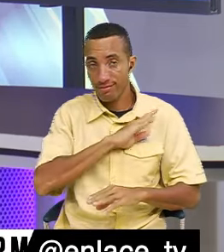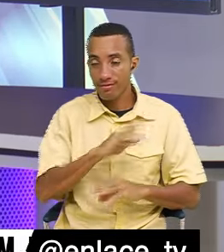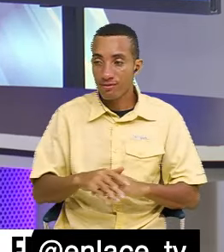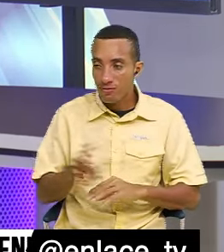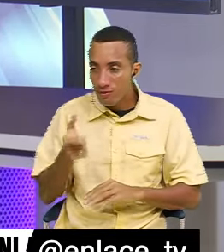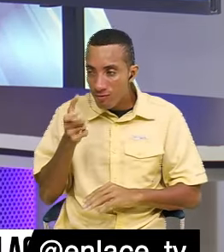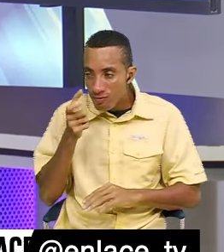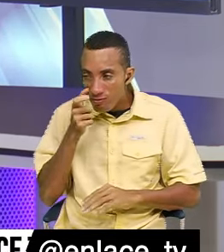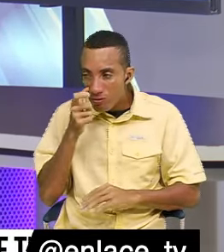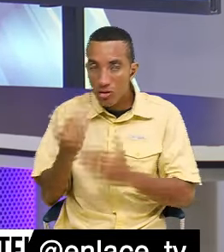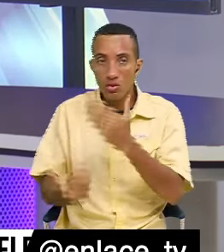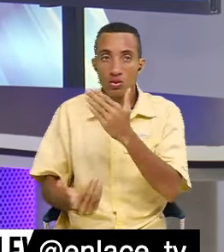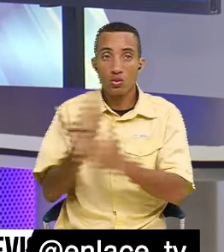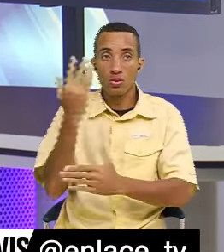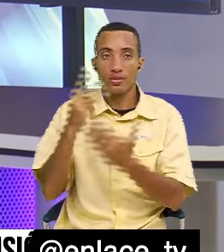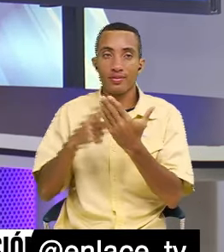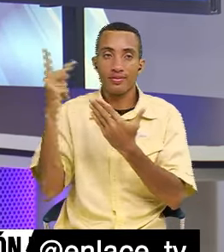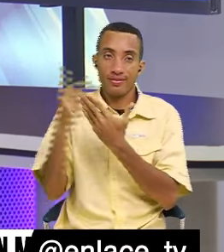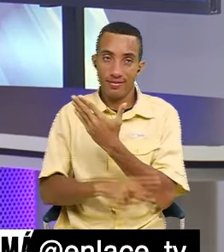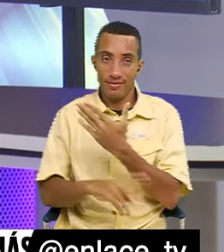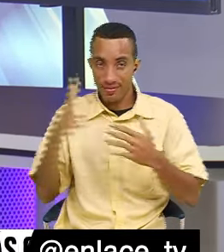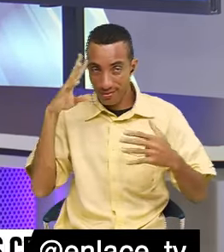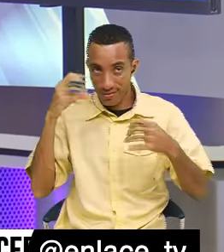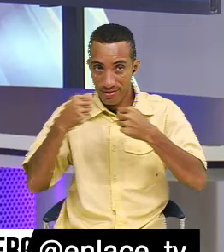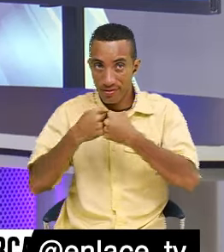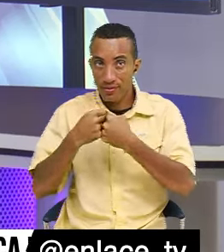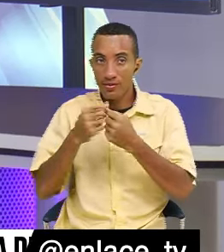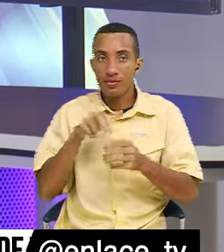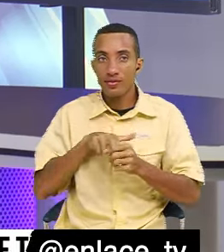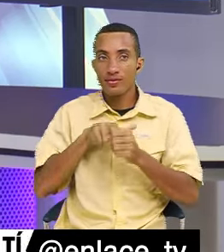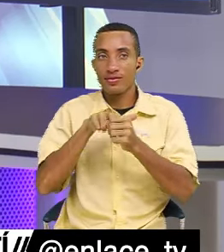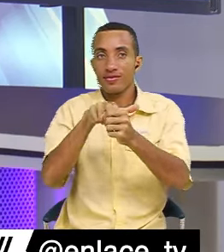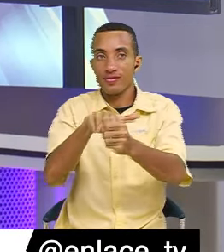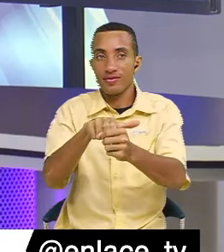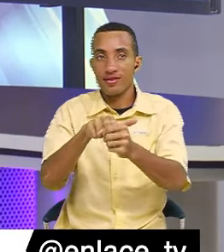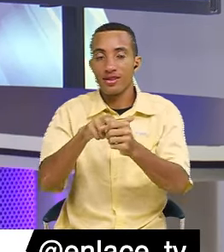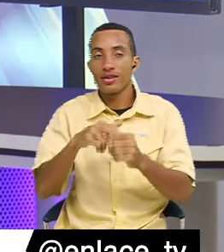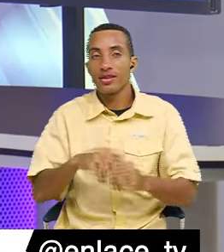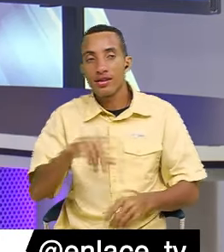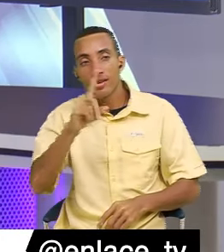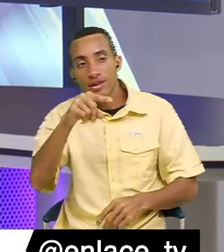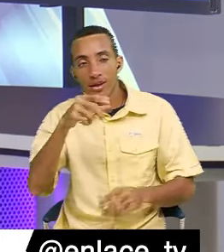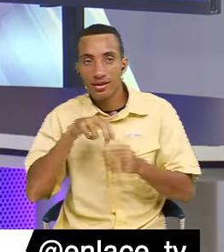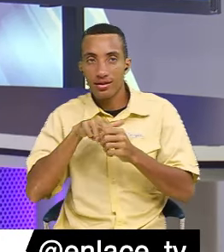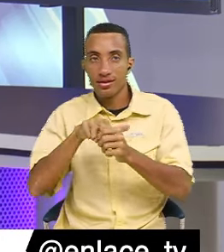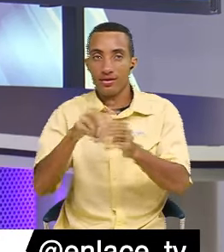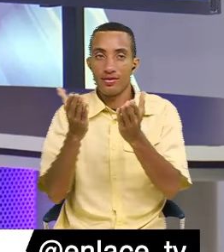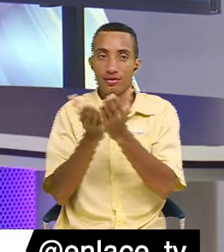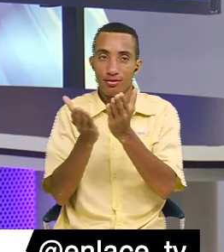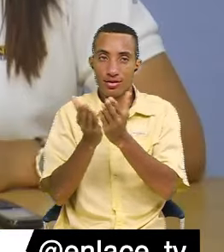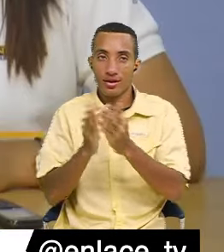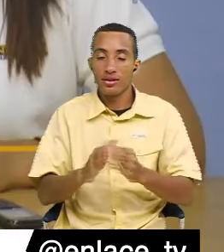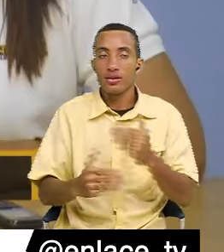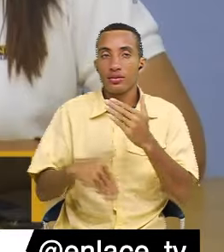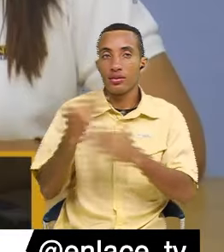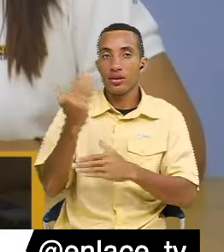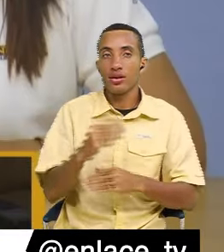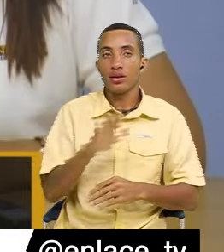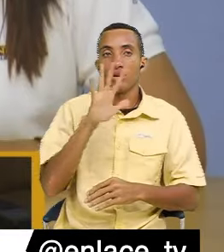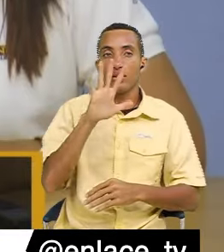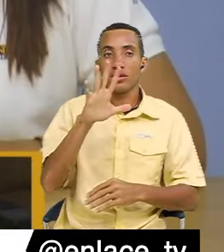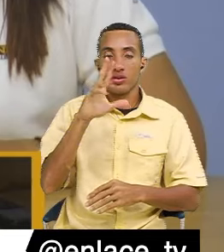nuevo convenio de transporte escolar que esperan inicie el próximo 5 de julio. Luego de serias